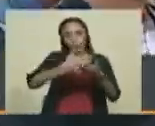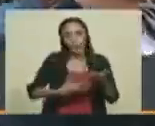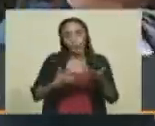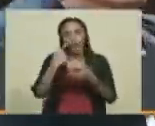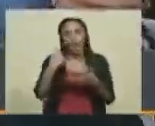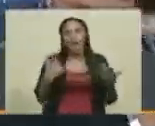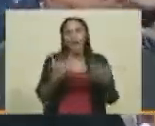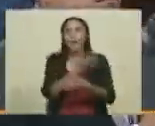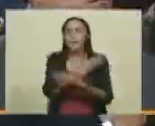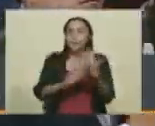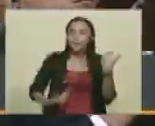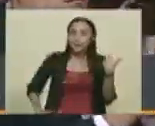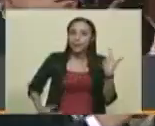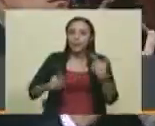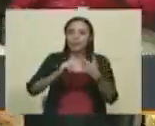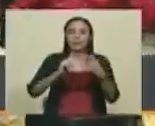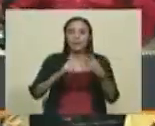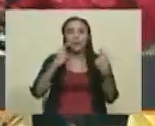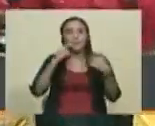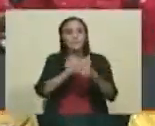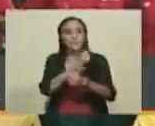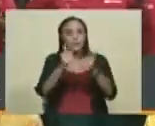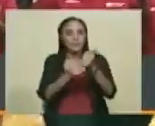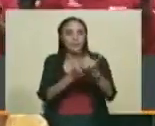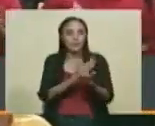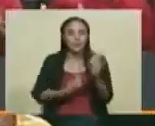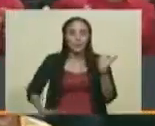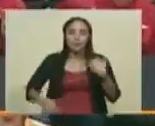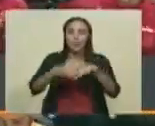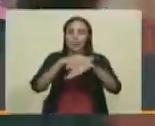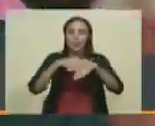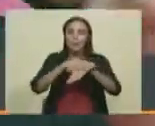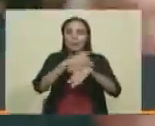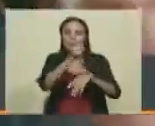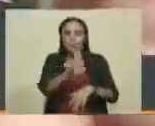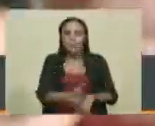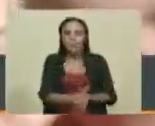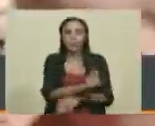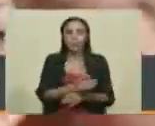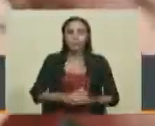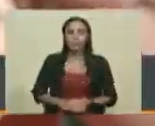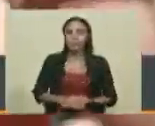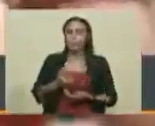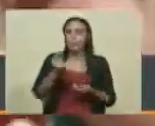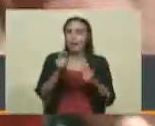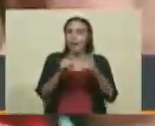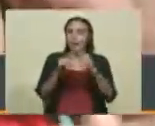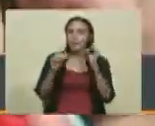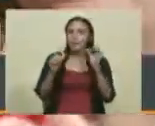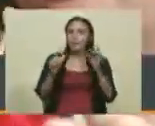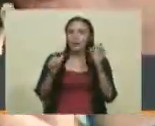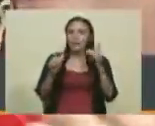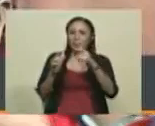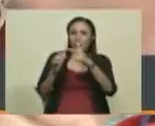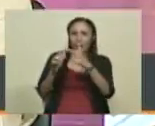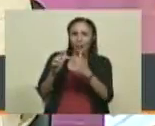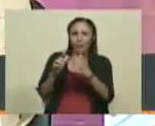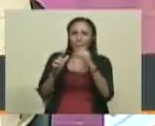primeros ministros de más de 150 países del mundo. Me salió una ampolla en este dedo de tanto